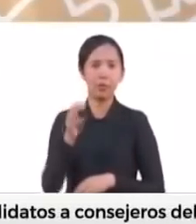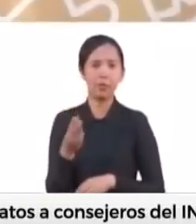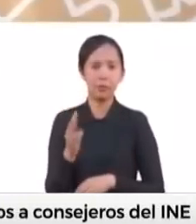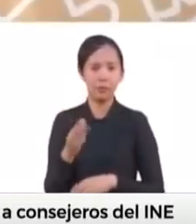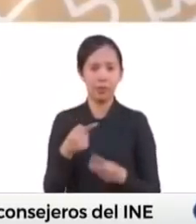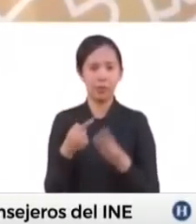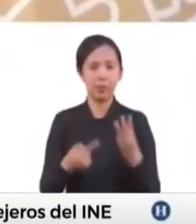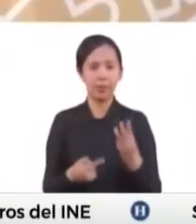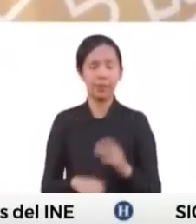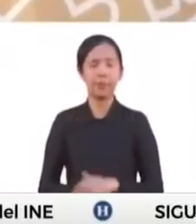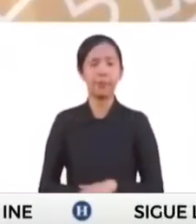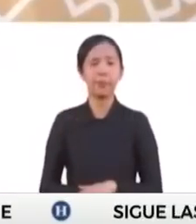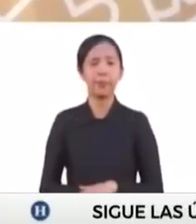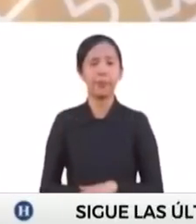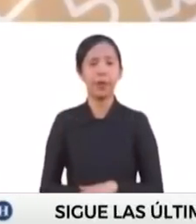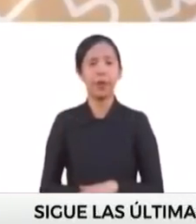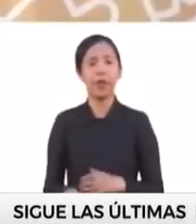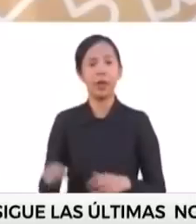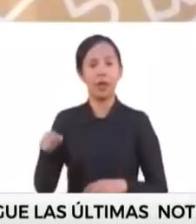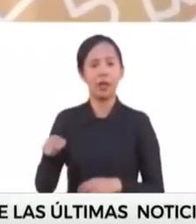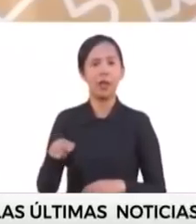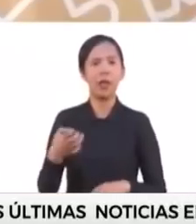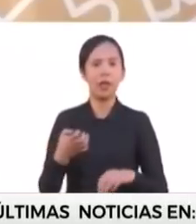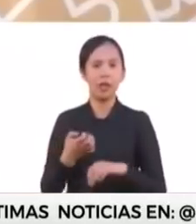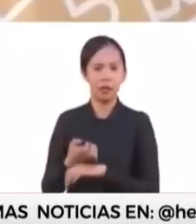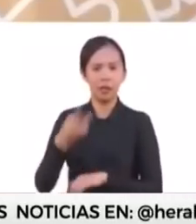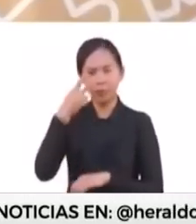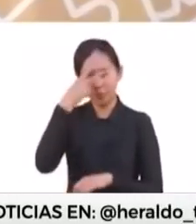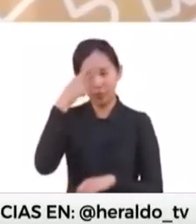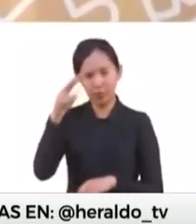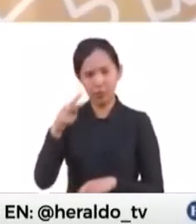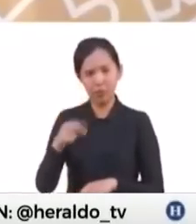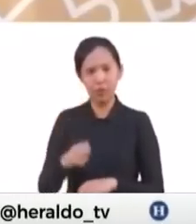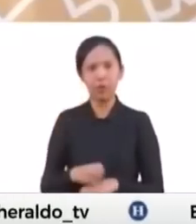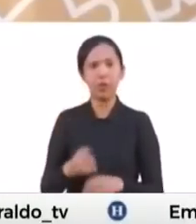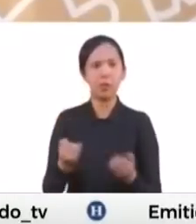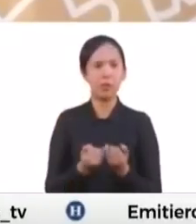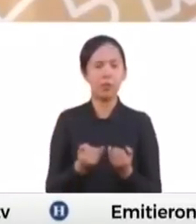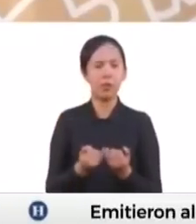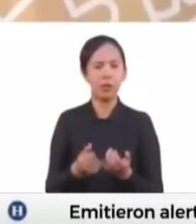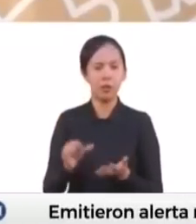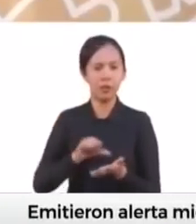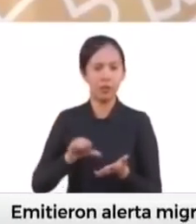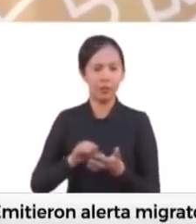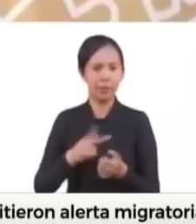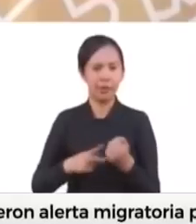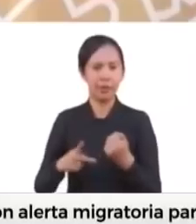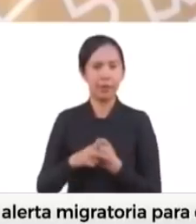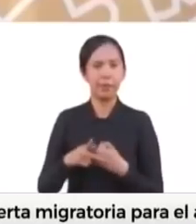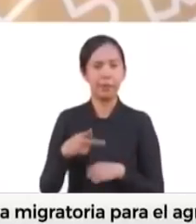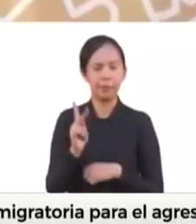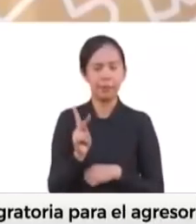menos, la zona metropolitana del Valle de México, la región centro del país, pero en particular